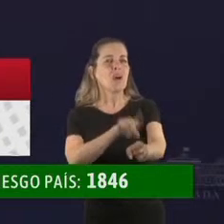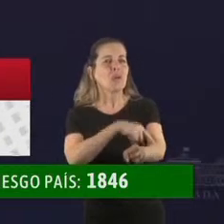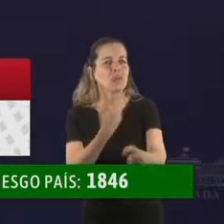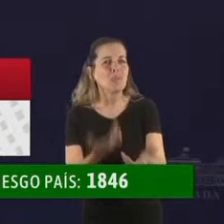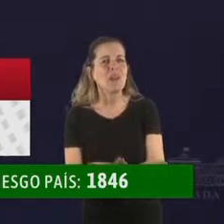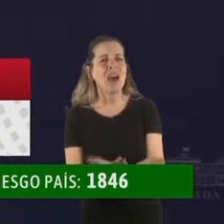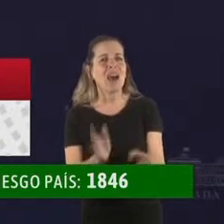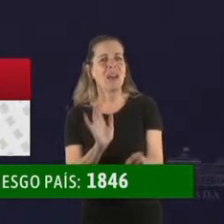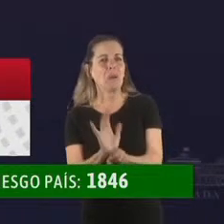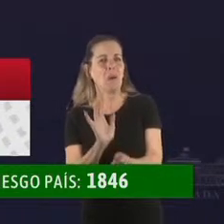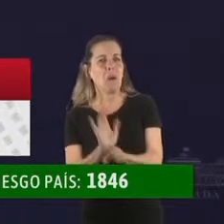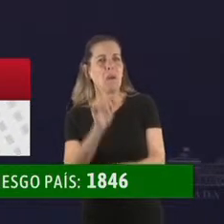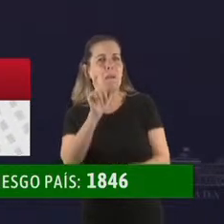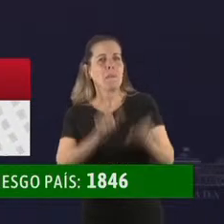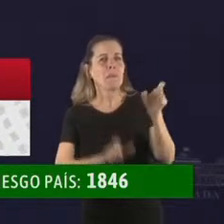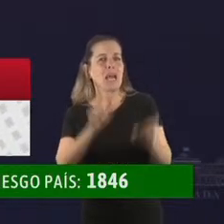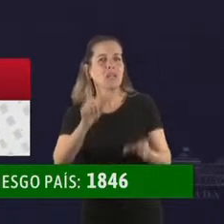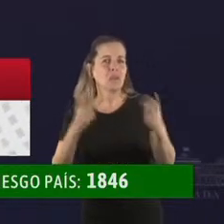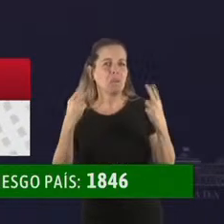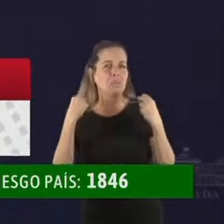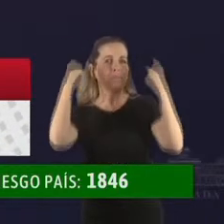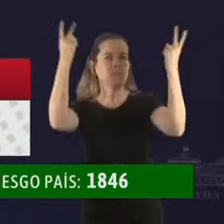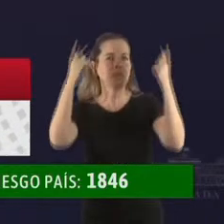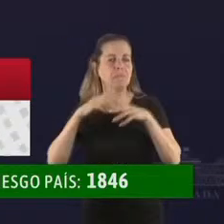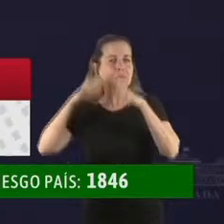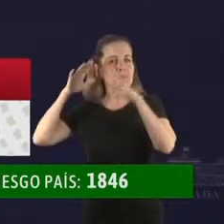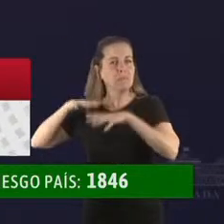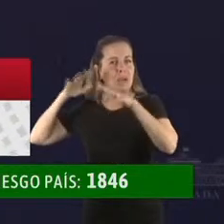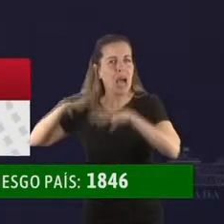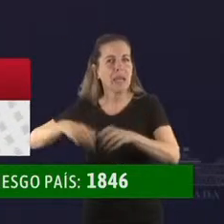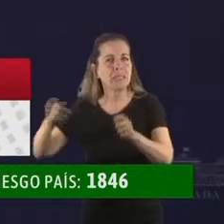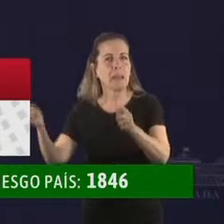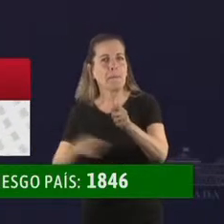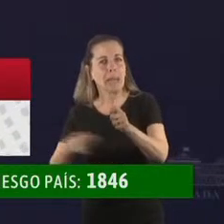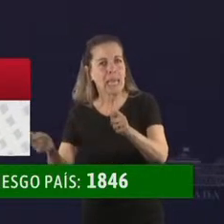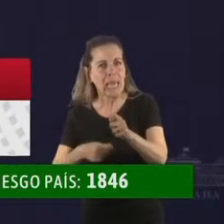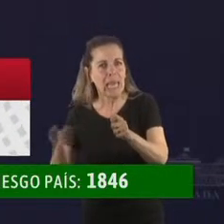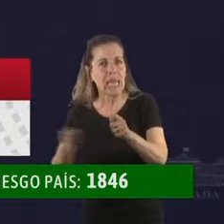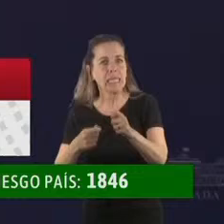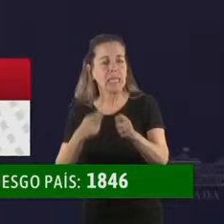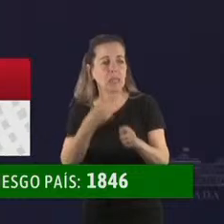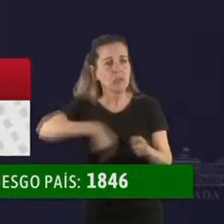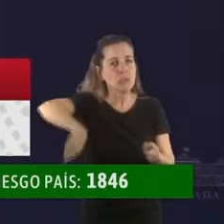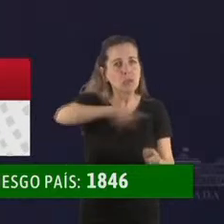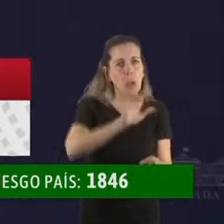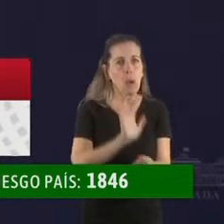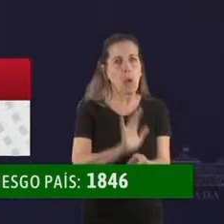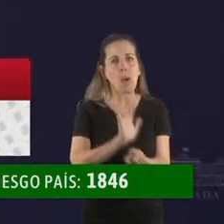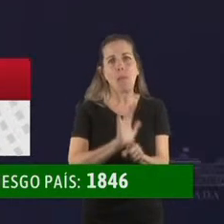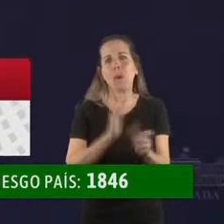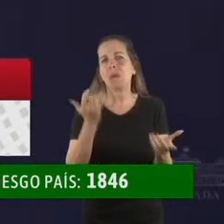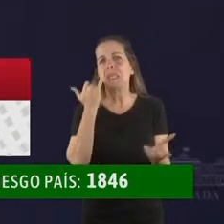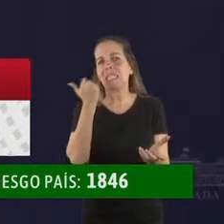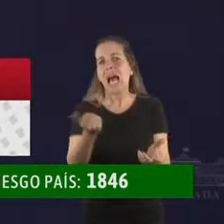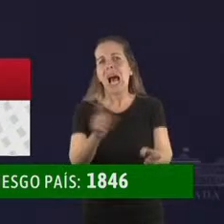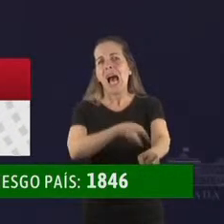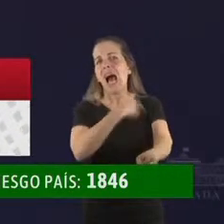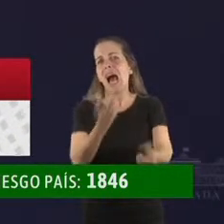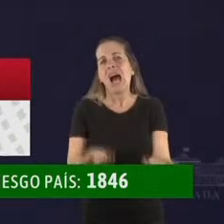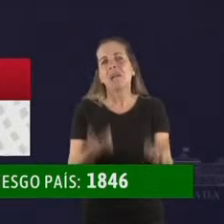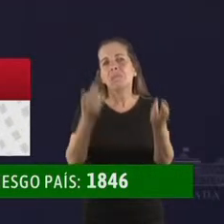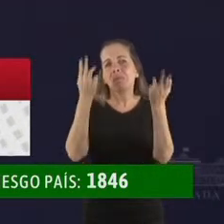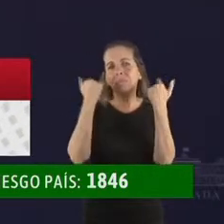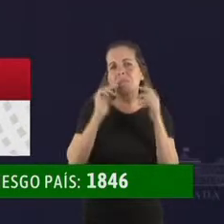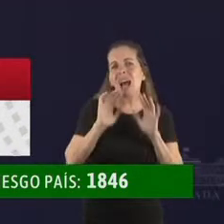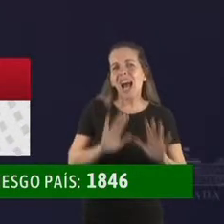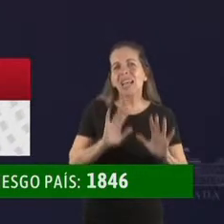nuestras a que las calles No eran de los que queríamos circular libremente de los que íbamos a trabajar o simplemente de